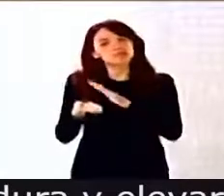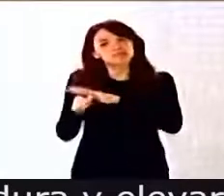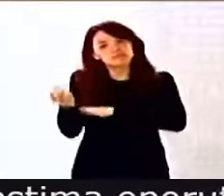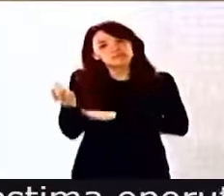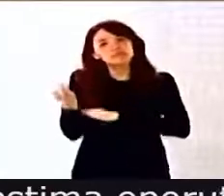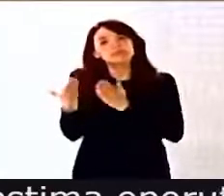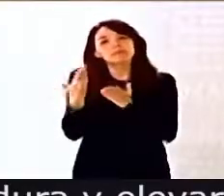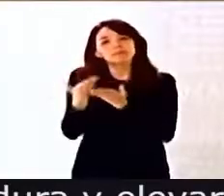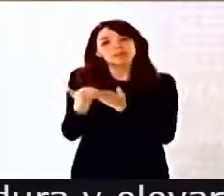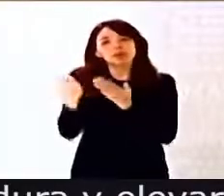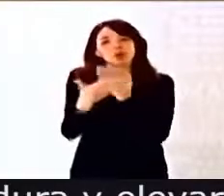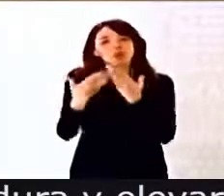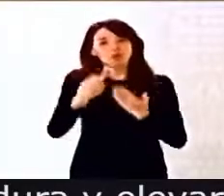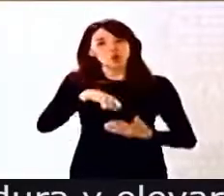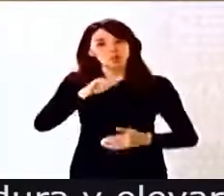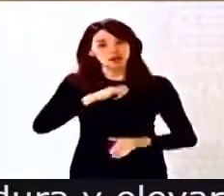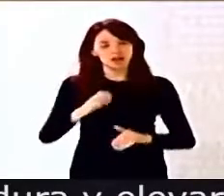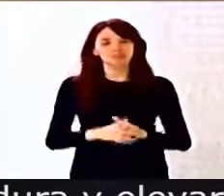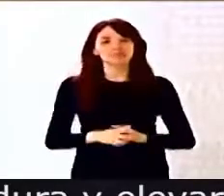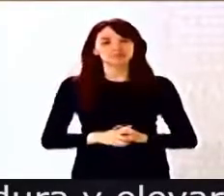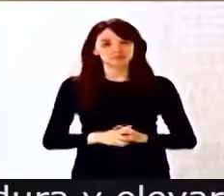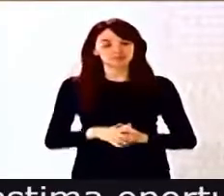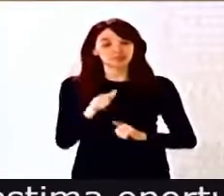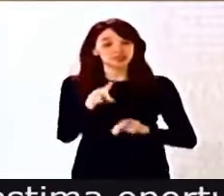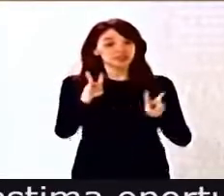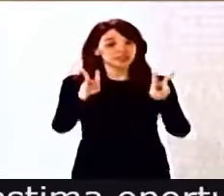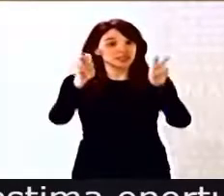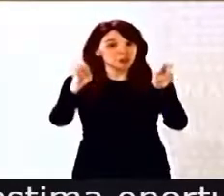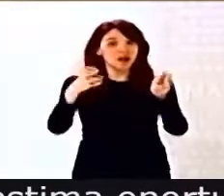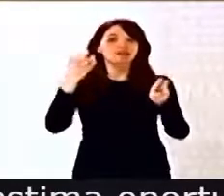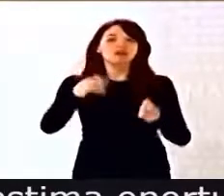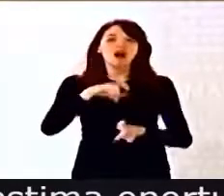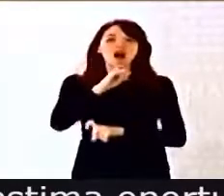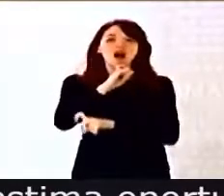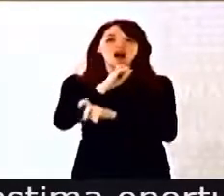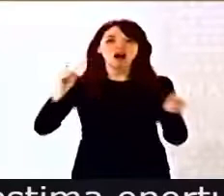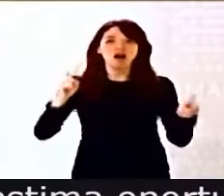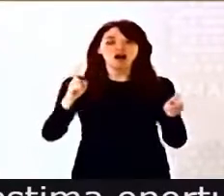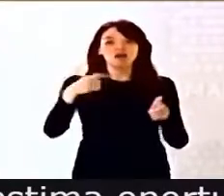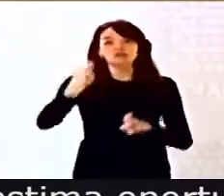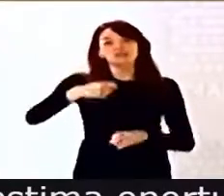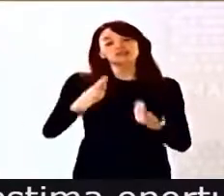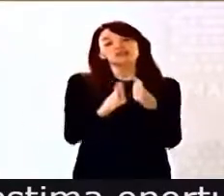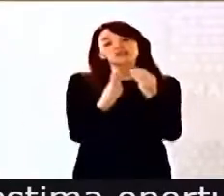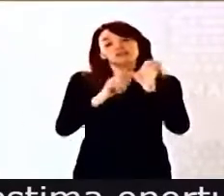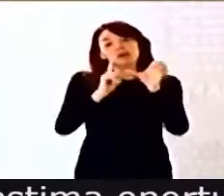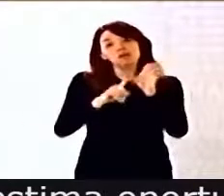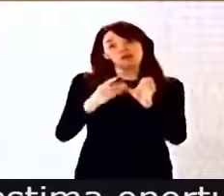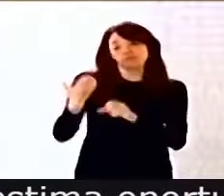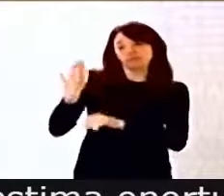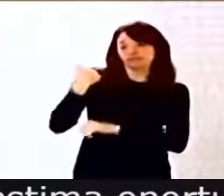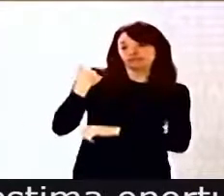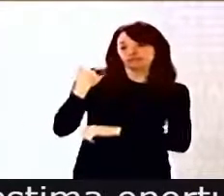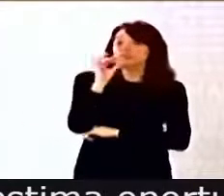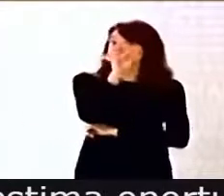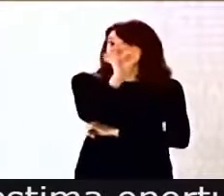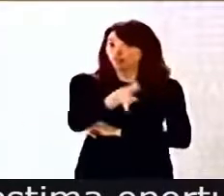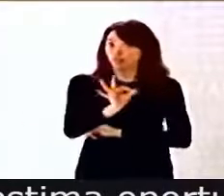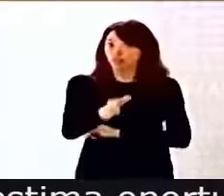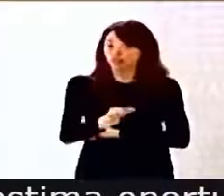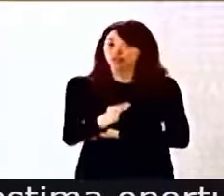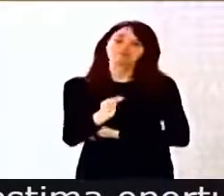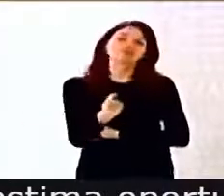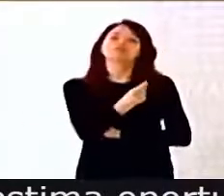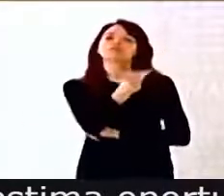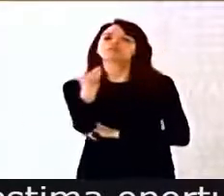España. Es una de las cuestiones que ya avanzó el presidente de la Junta de Extremadura y, en ese sentido, es cierto que tenemos